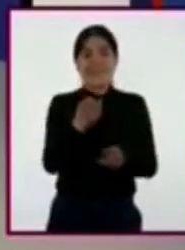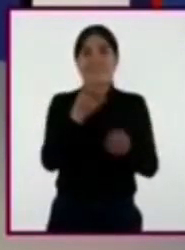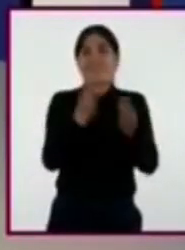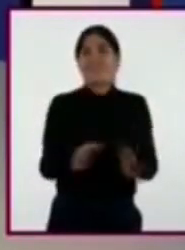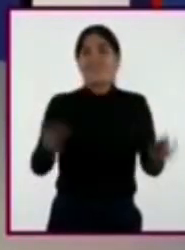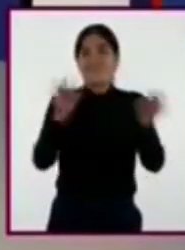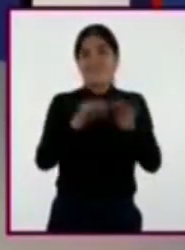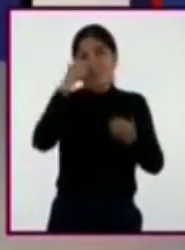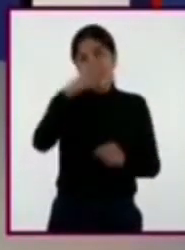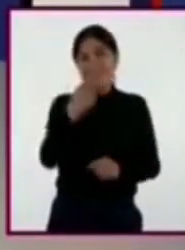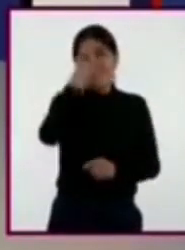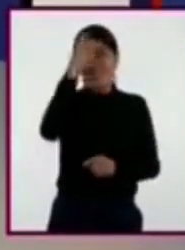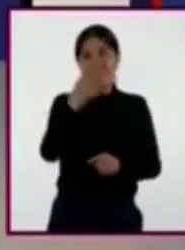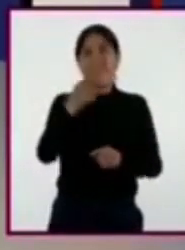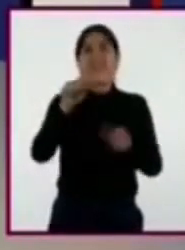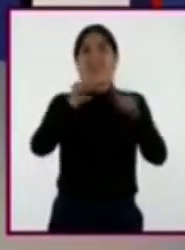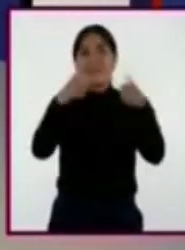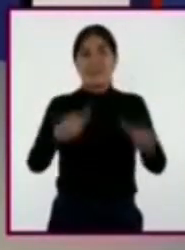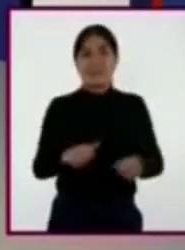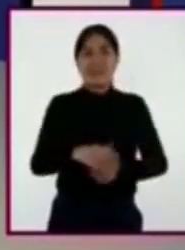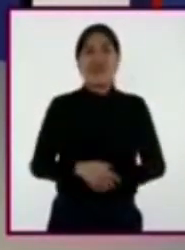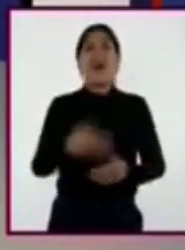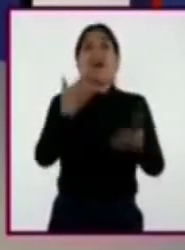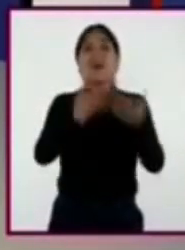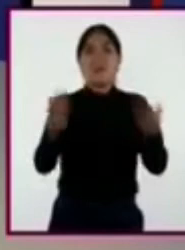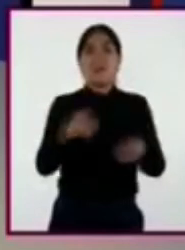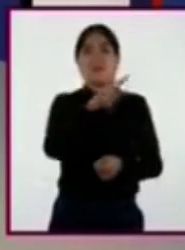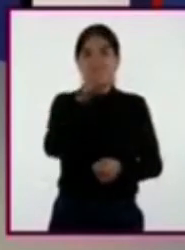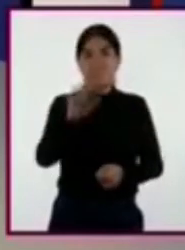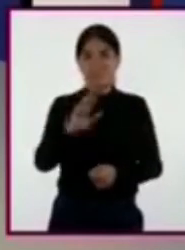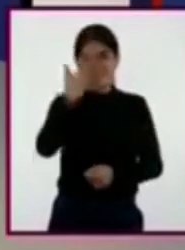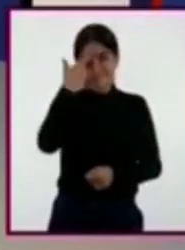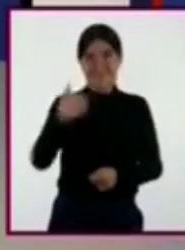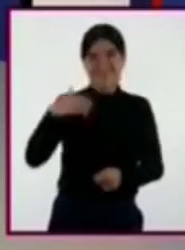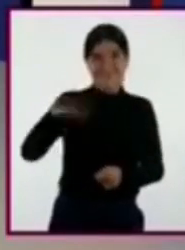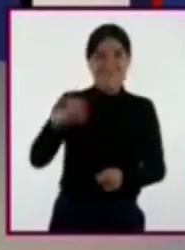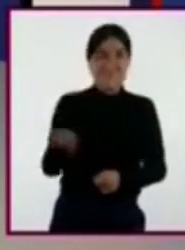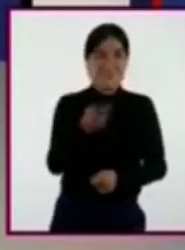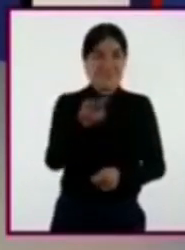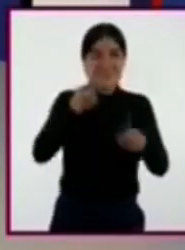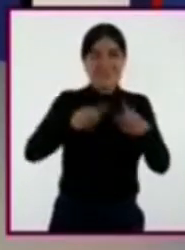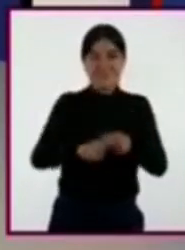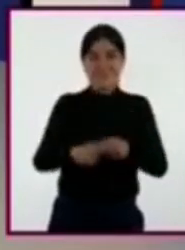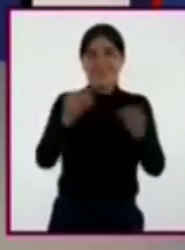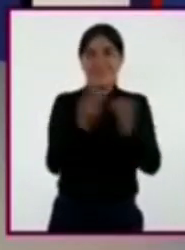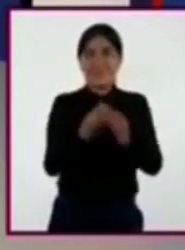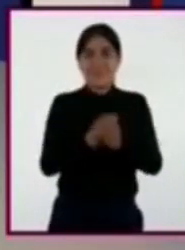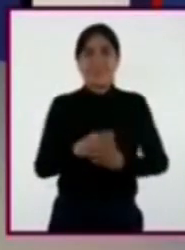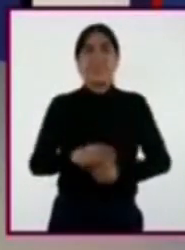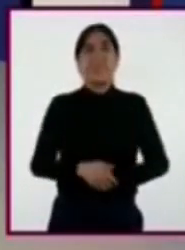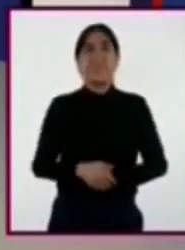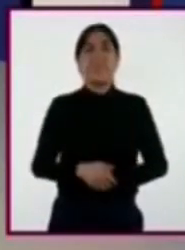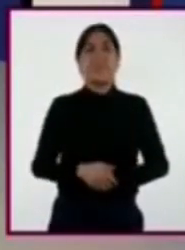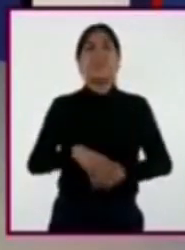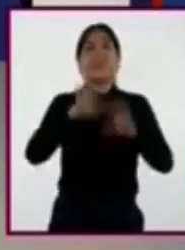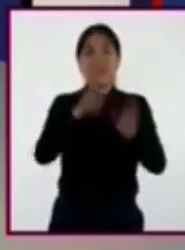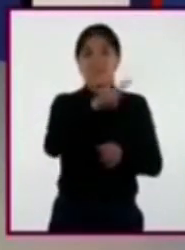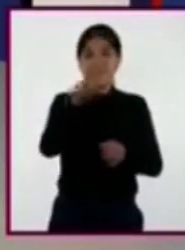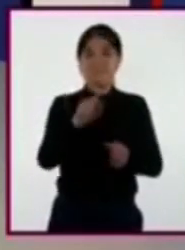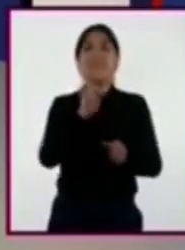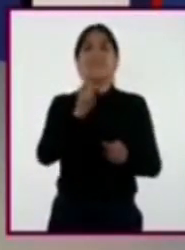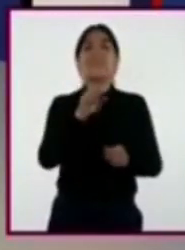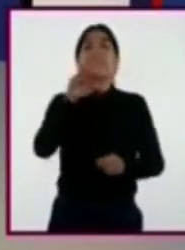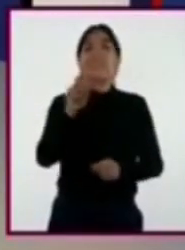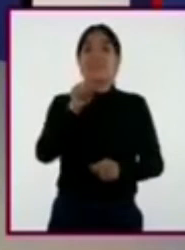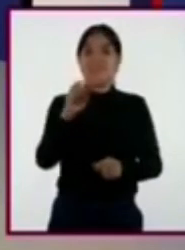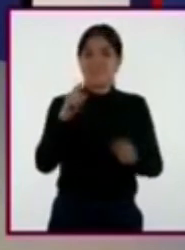la creación artística. Ahora, ¿recuerdan las preguntas que les hicimos al inicio de la sesión? Es tiempo de hacer nuestro